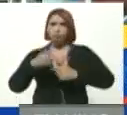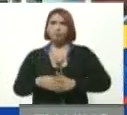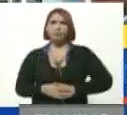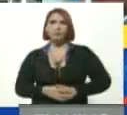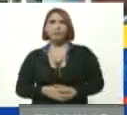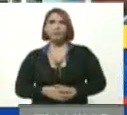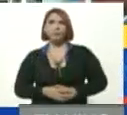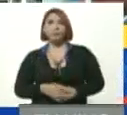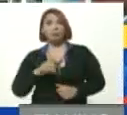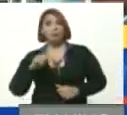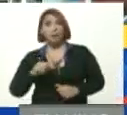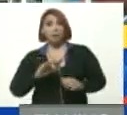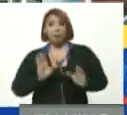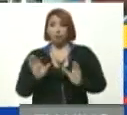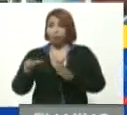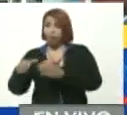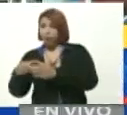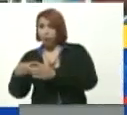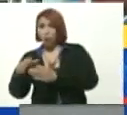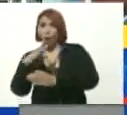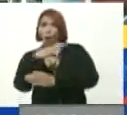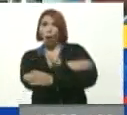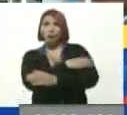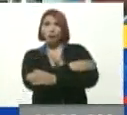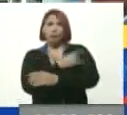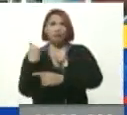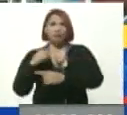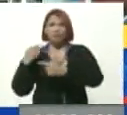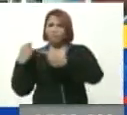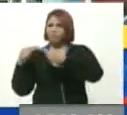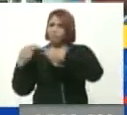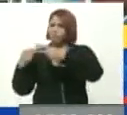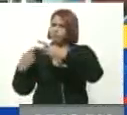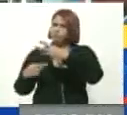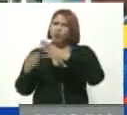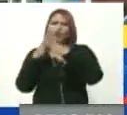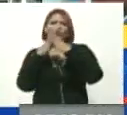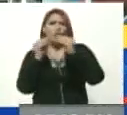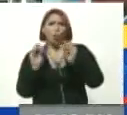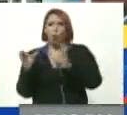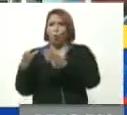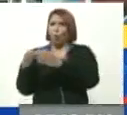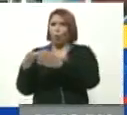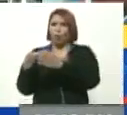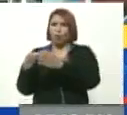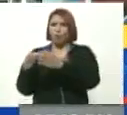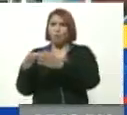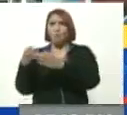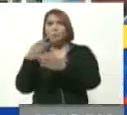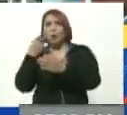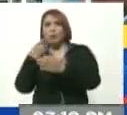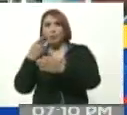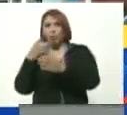Y en el campo de la oposición tiene el resto. Todos los demás partidos son de la oposición. Todos los